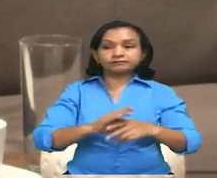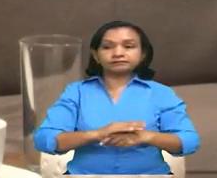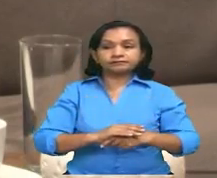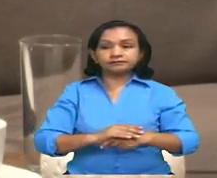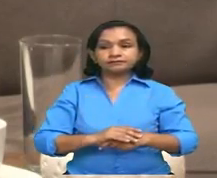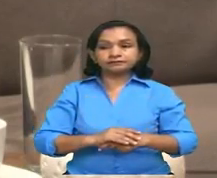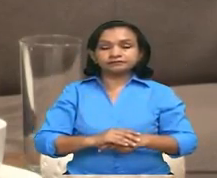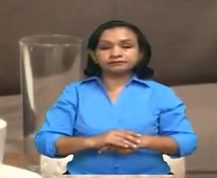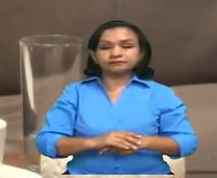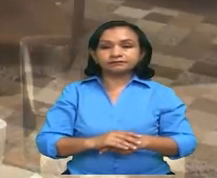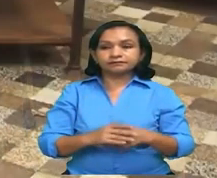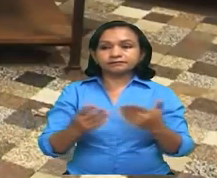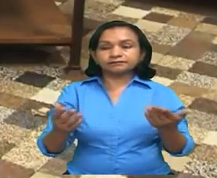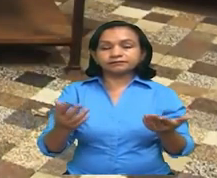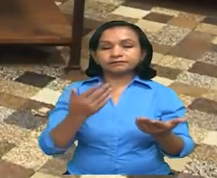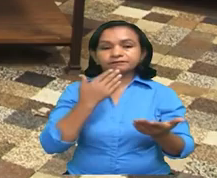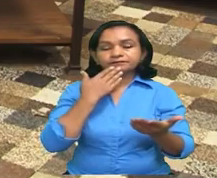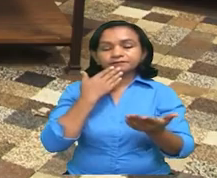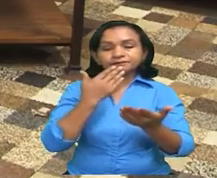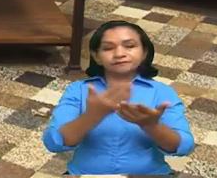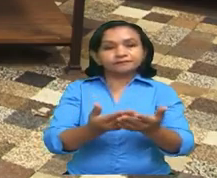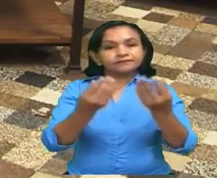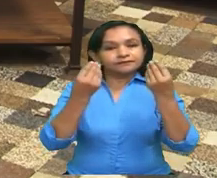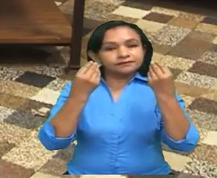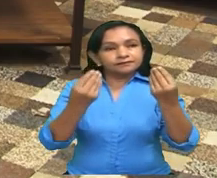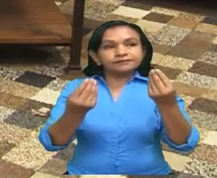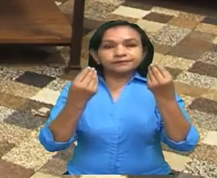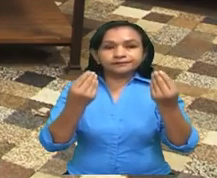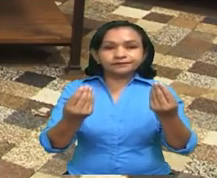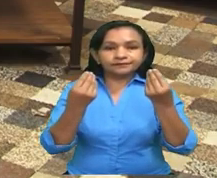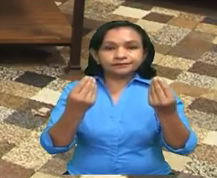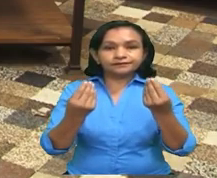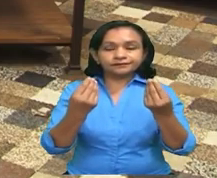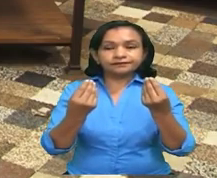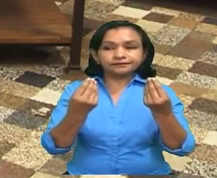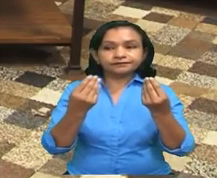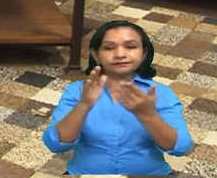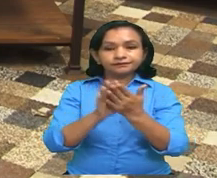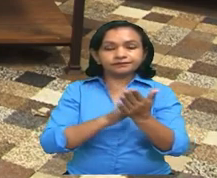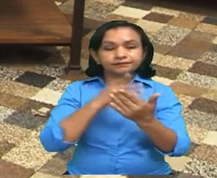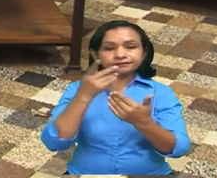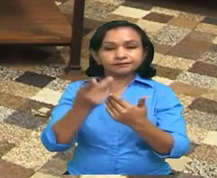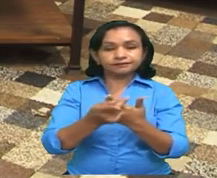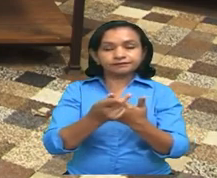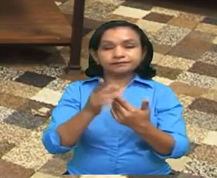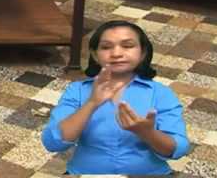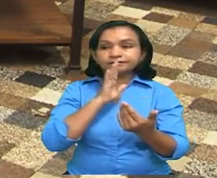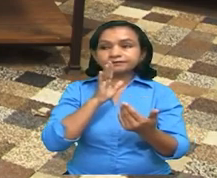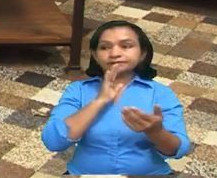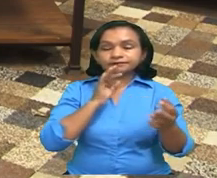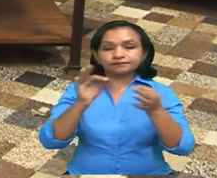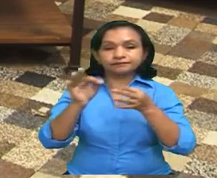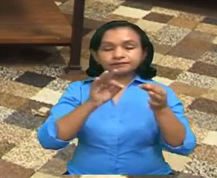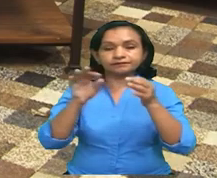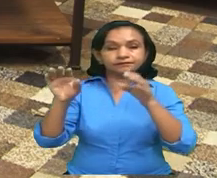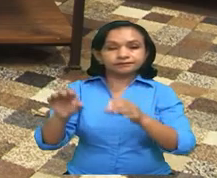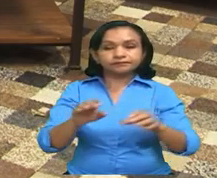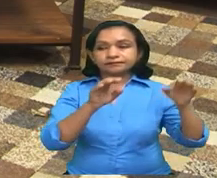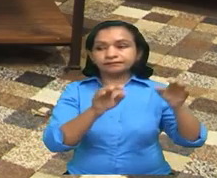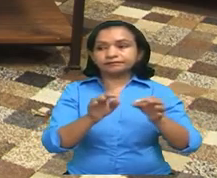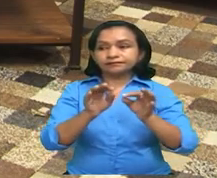buscando nosotros para vender el país cuando salimos en transmisiones internacionales, y también que tengan, el turista que nos visita